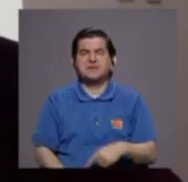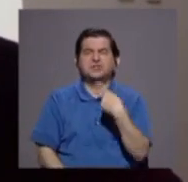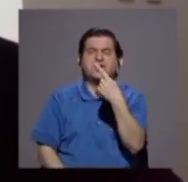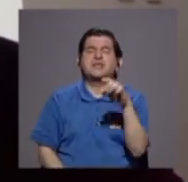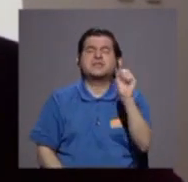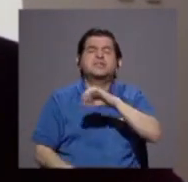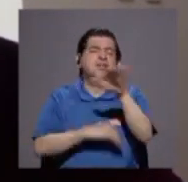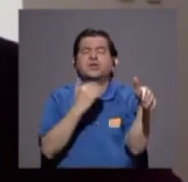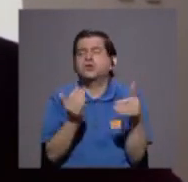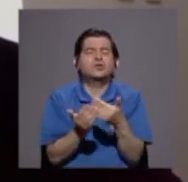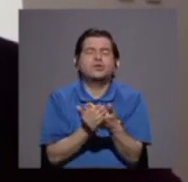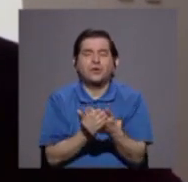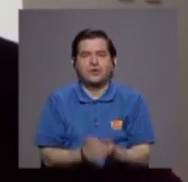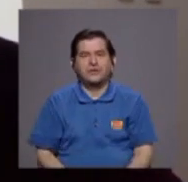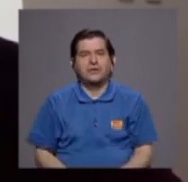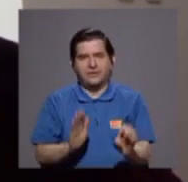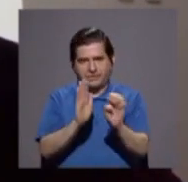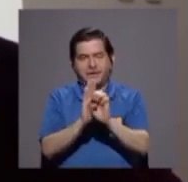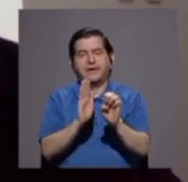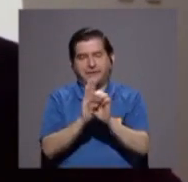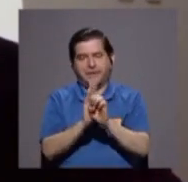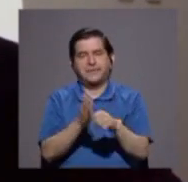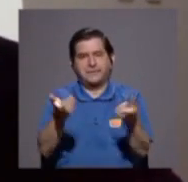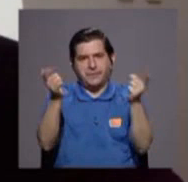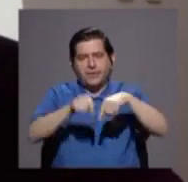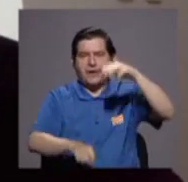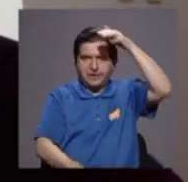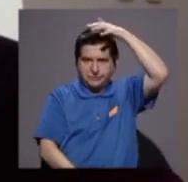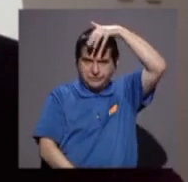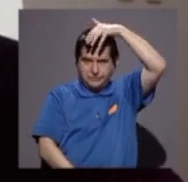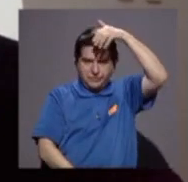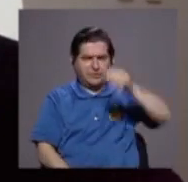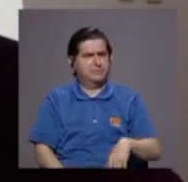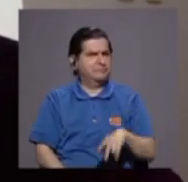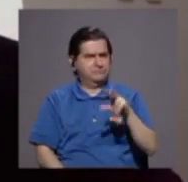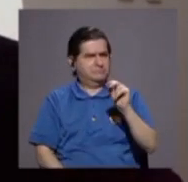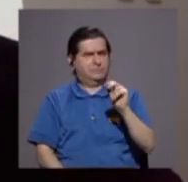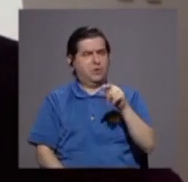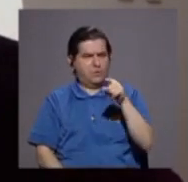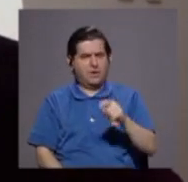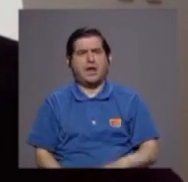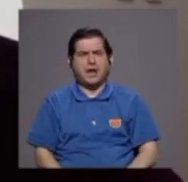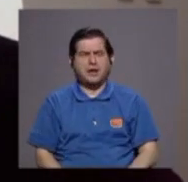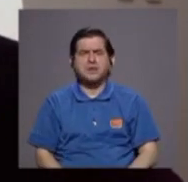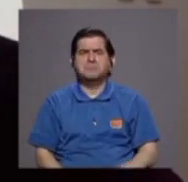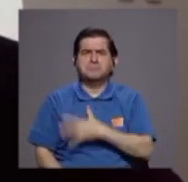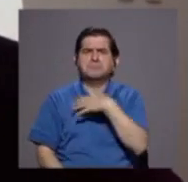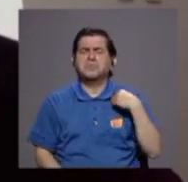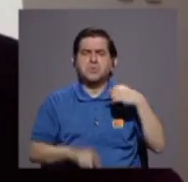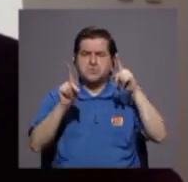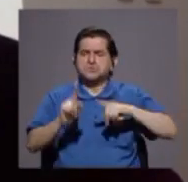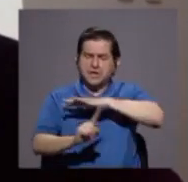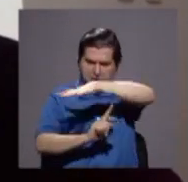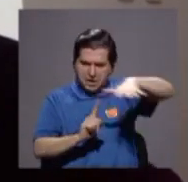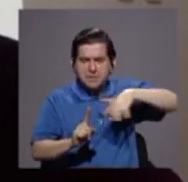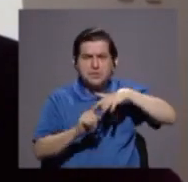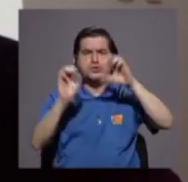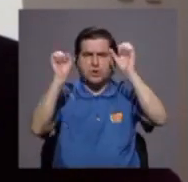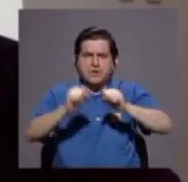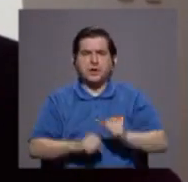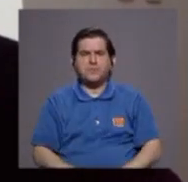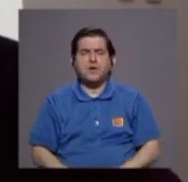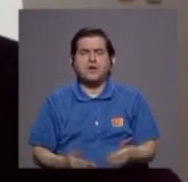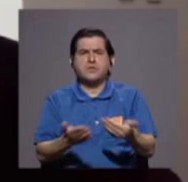que sí a todo, como ha sido en gran medida el caso de Trump, está dispuesto a rodearse de personas que le puedan